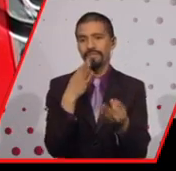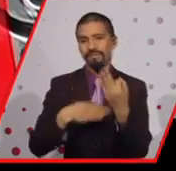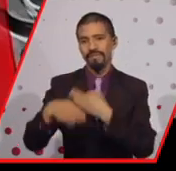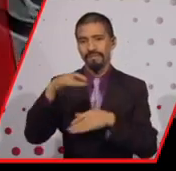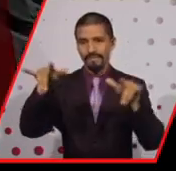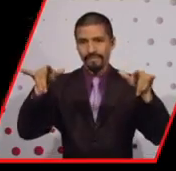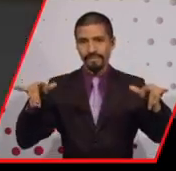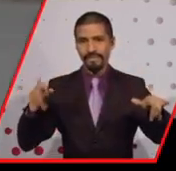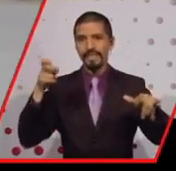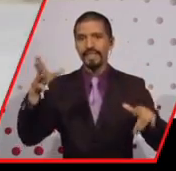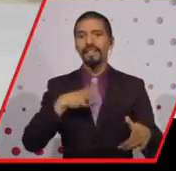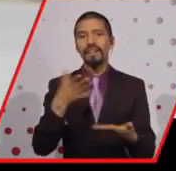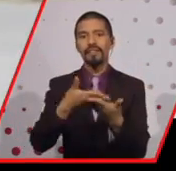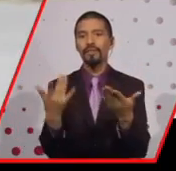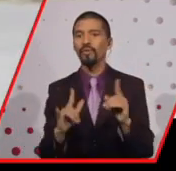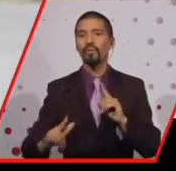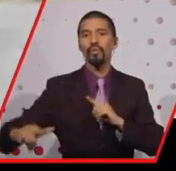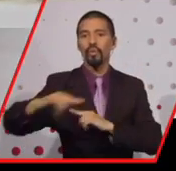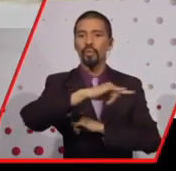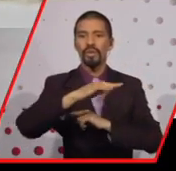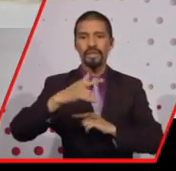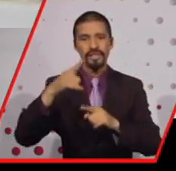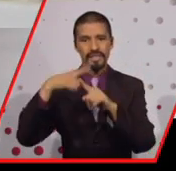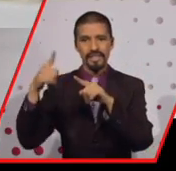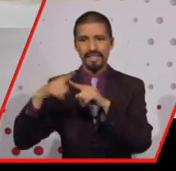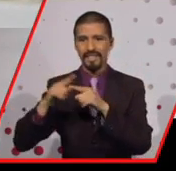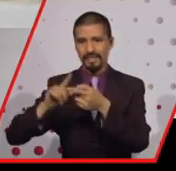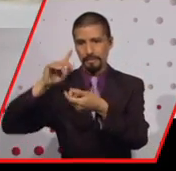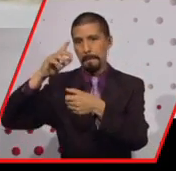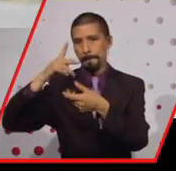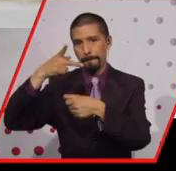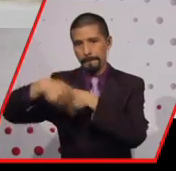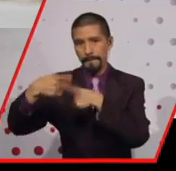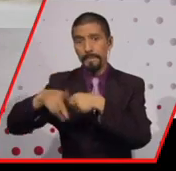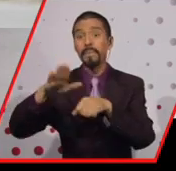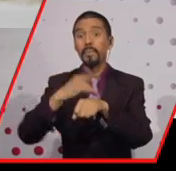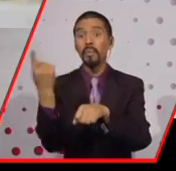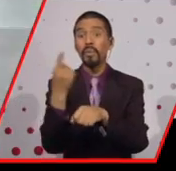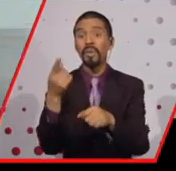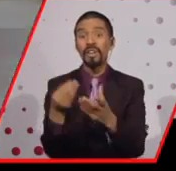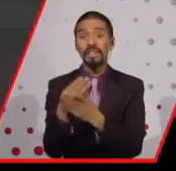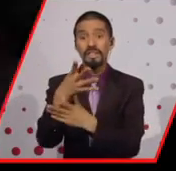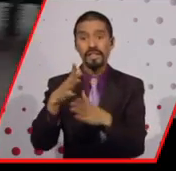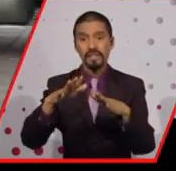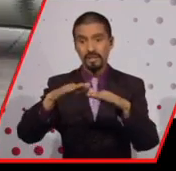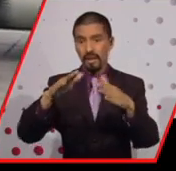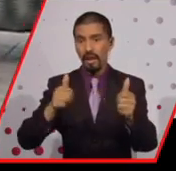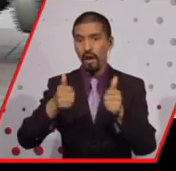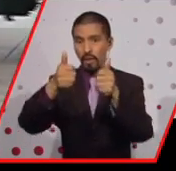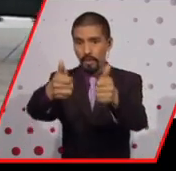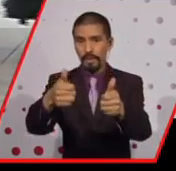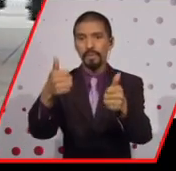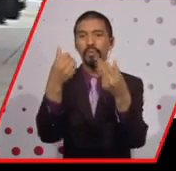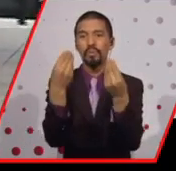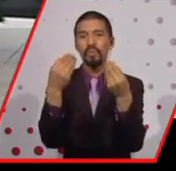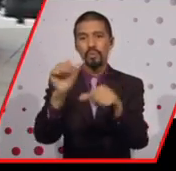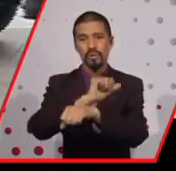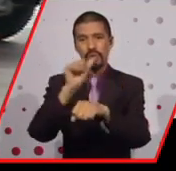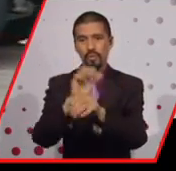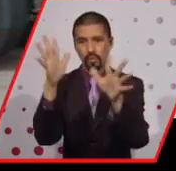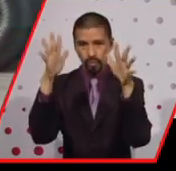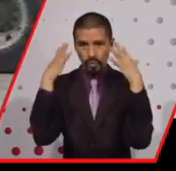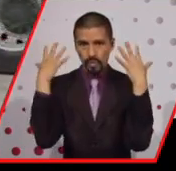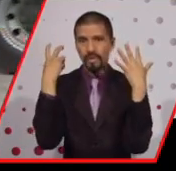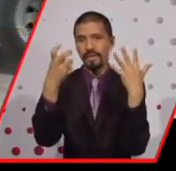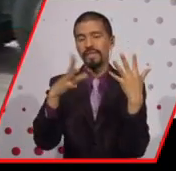esta zona existe un retorno de vehículos pesados que se ha convertido en un peligro, ya que al ser salida hacia la autopista muchos vehículos empiezan a generar velocidad, lo